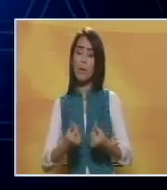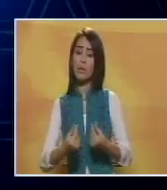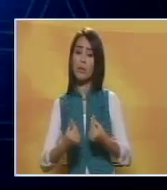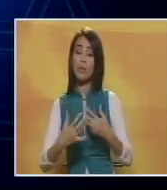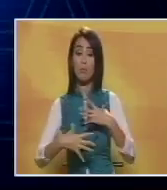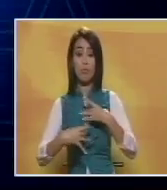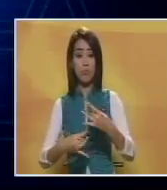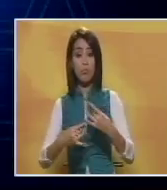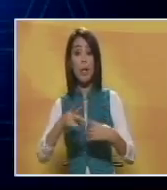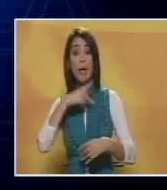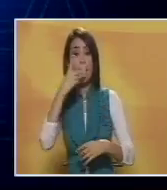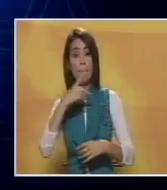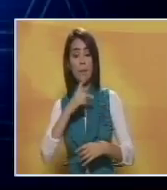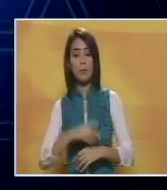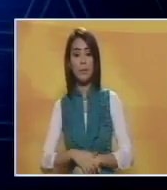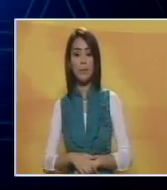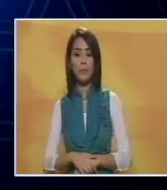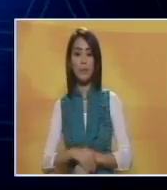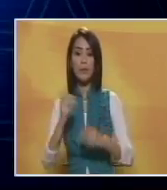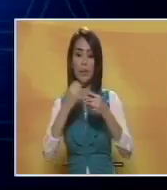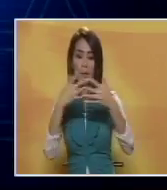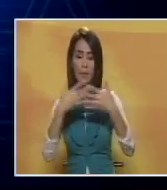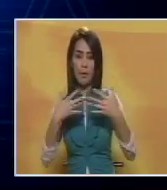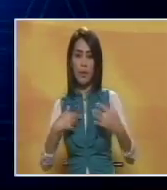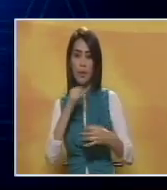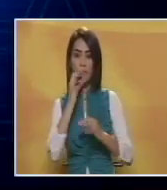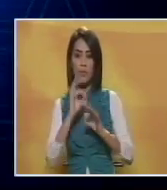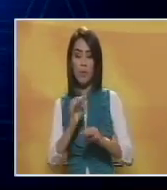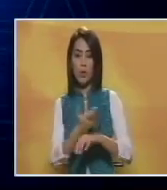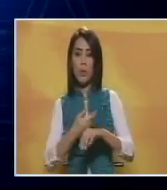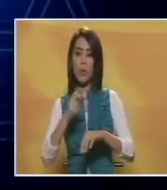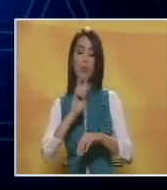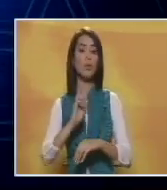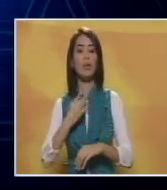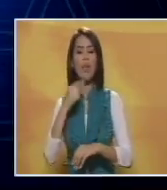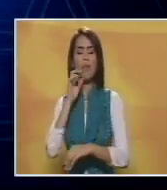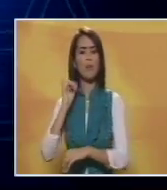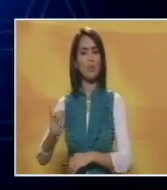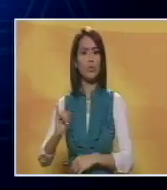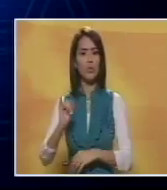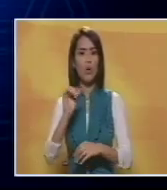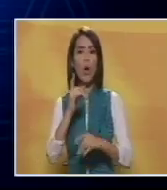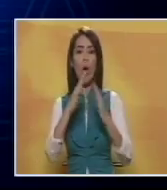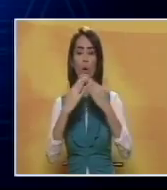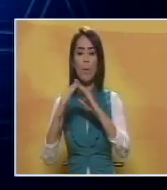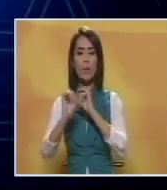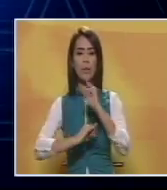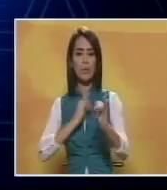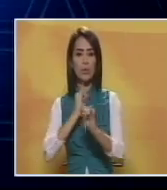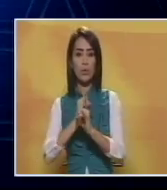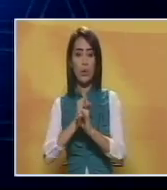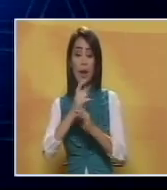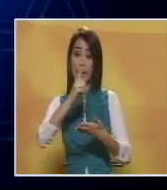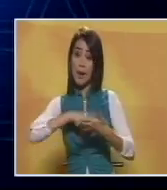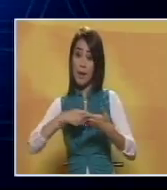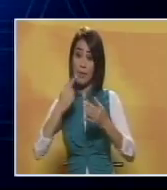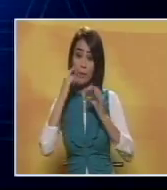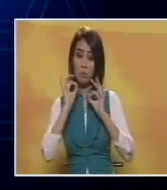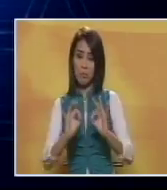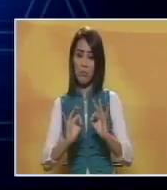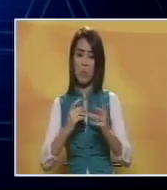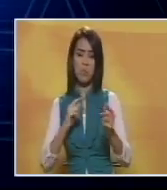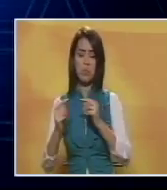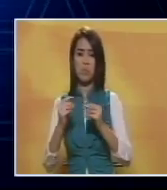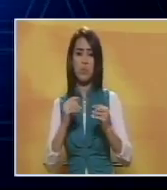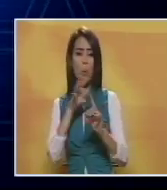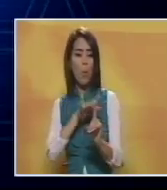económicos y geopolíticos. En la misiva, el gobierno venezolano denunció ante la comunidad internacional que afirma que es una manipulación por